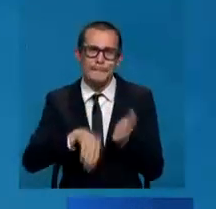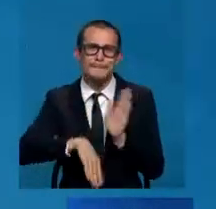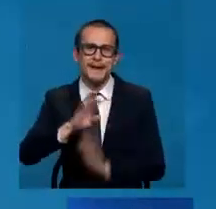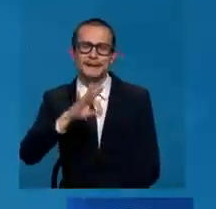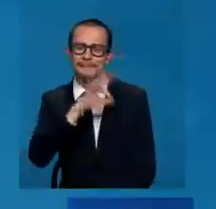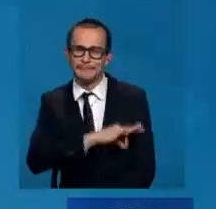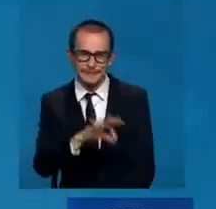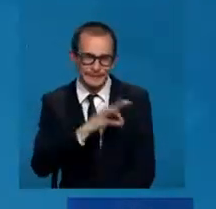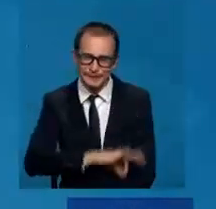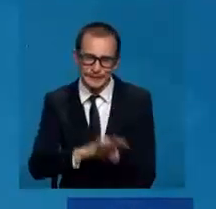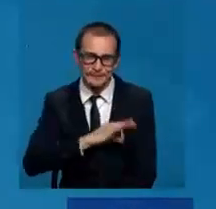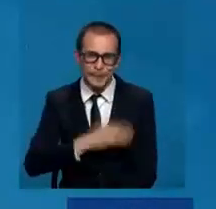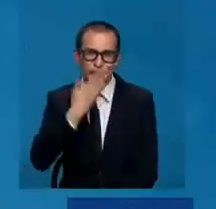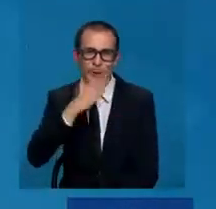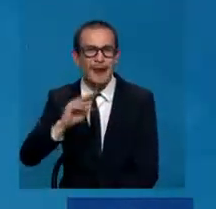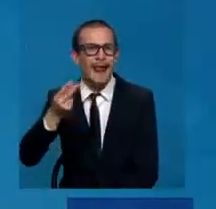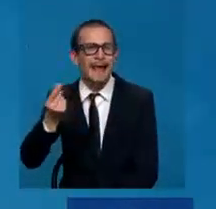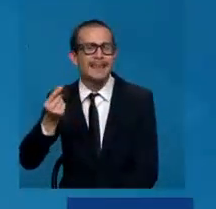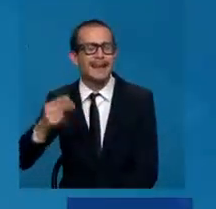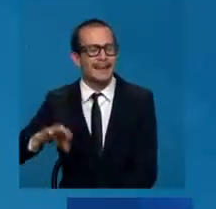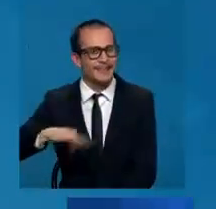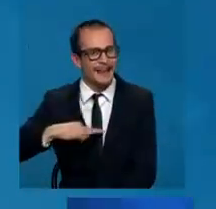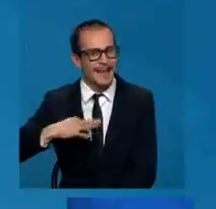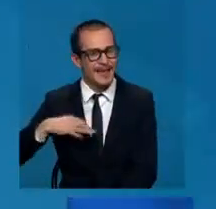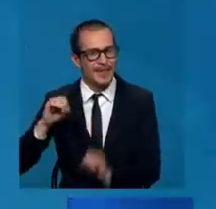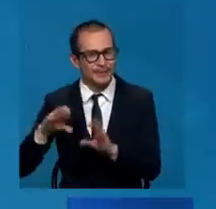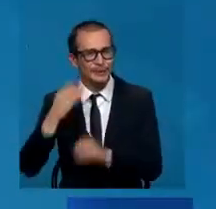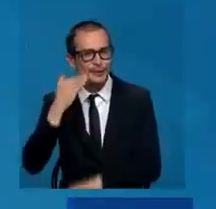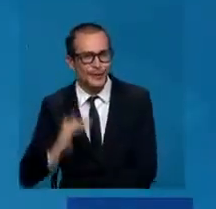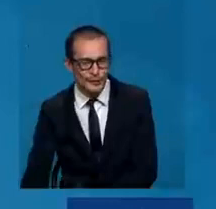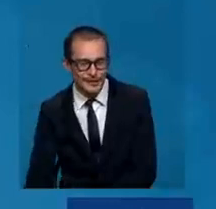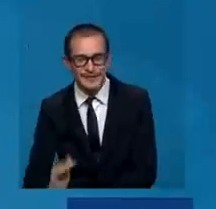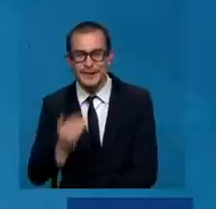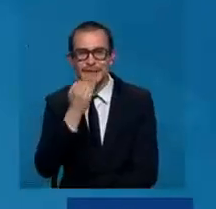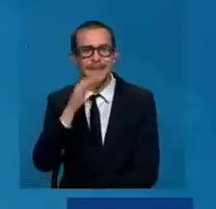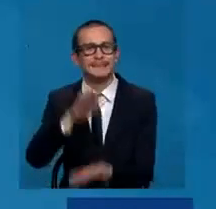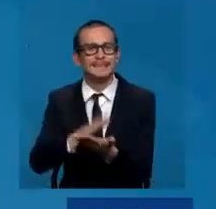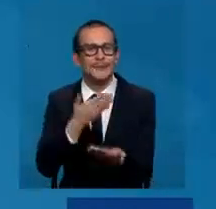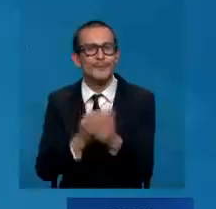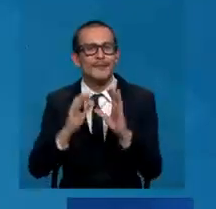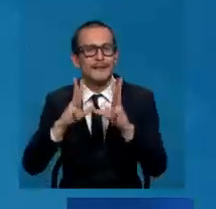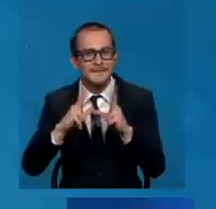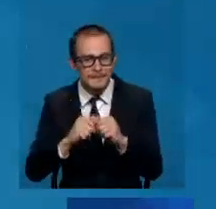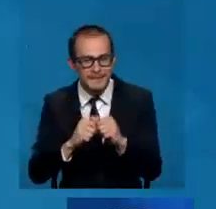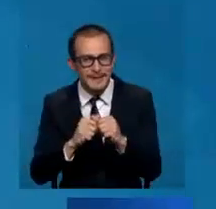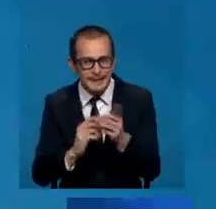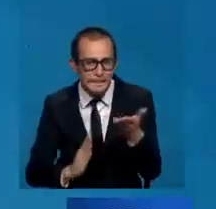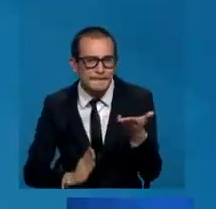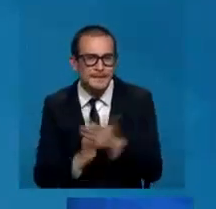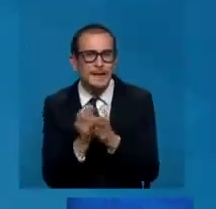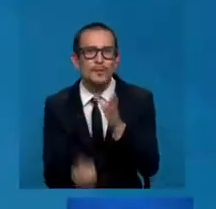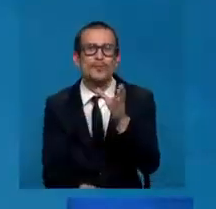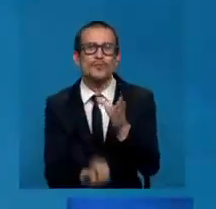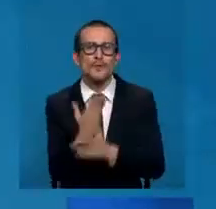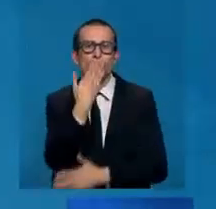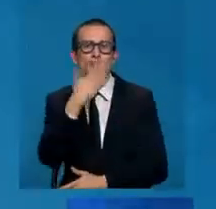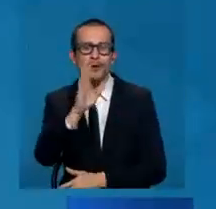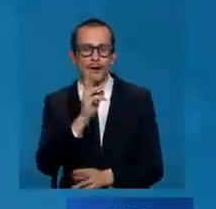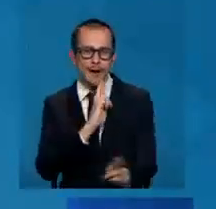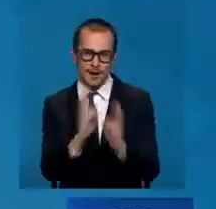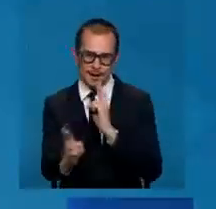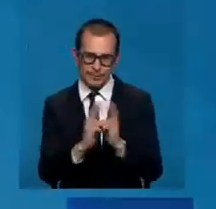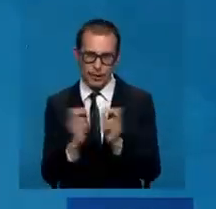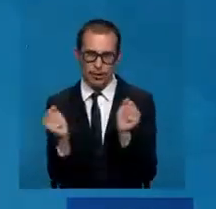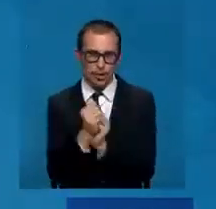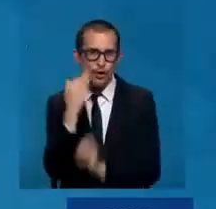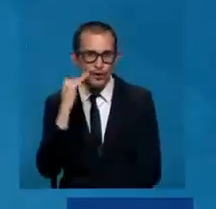pensiones, mejorar la calidad de la educación de nuestros hijos y la salud de nuestras familias, e iniciar un nuevo y mejor trato con